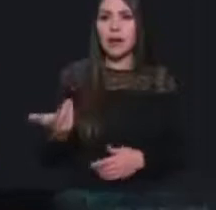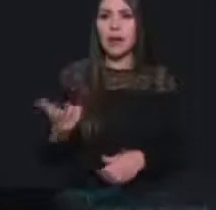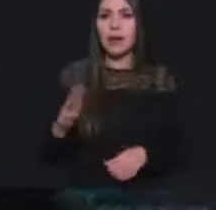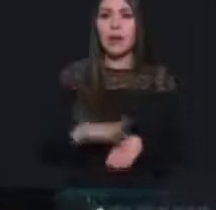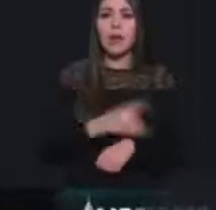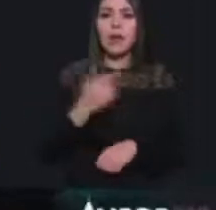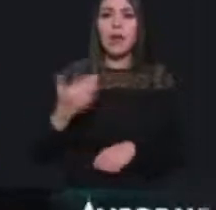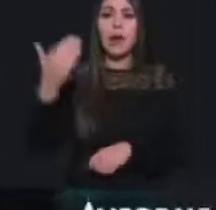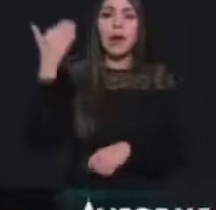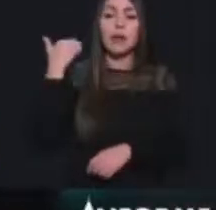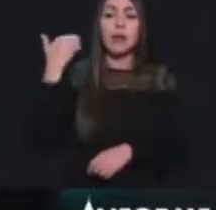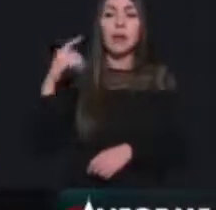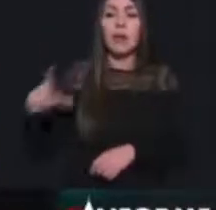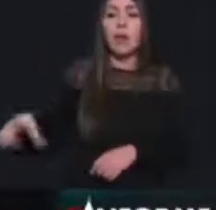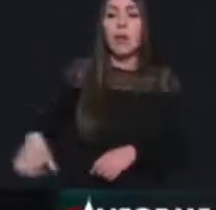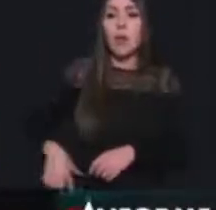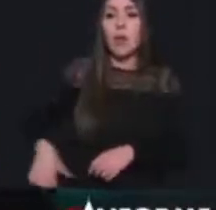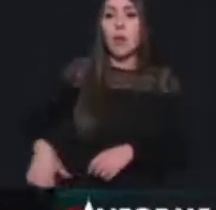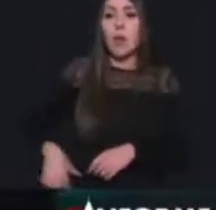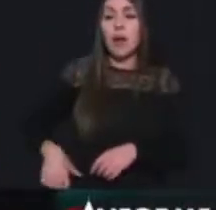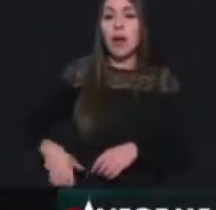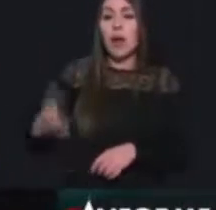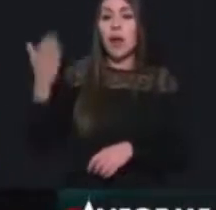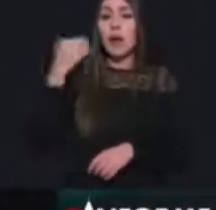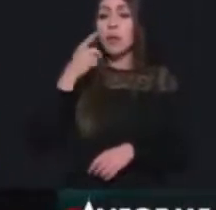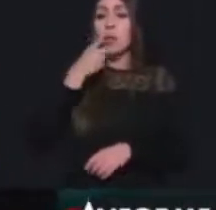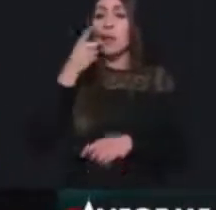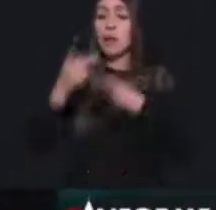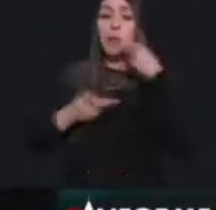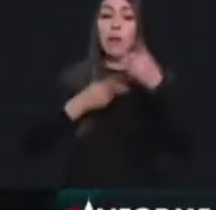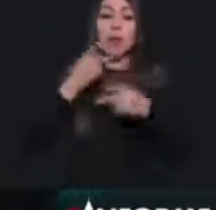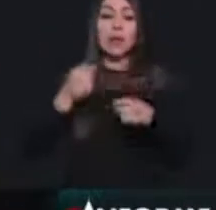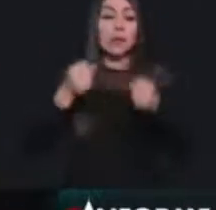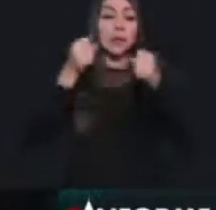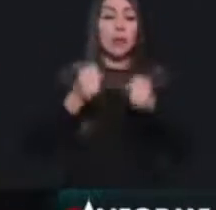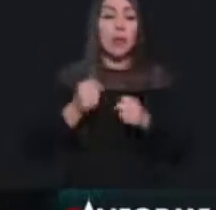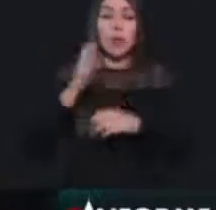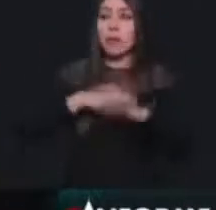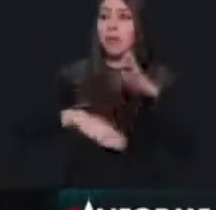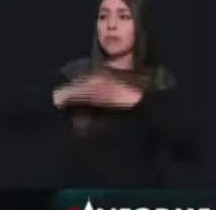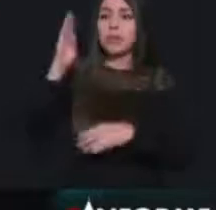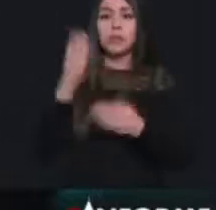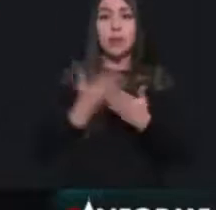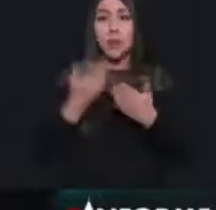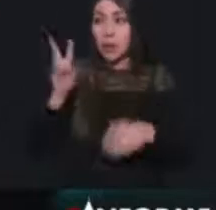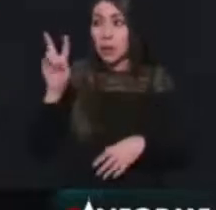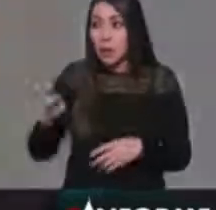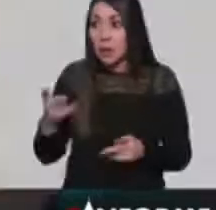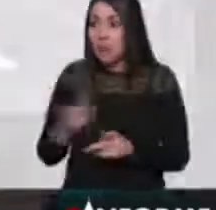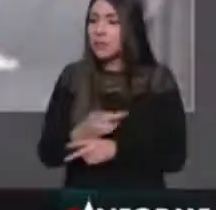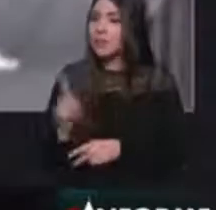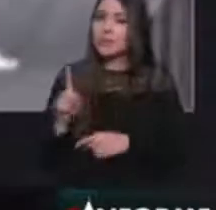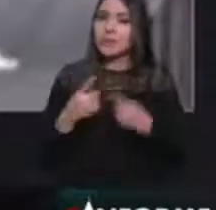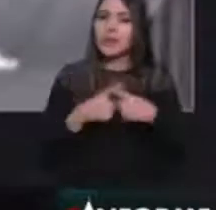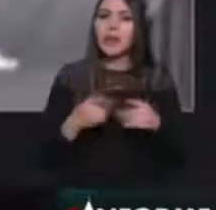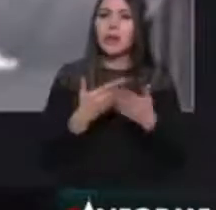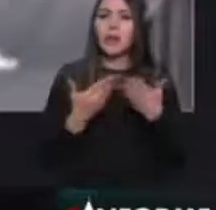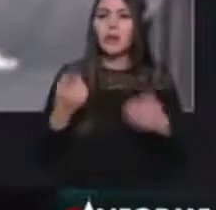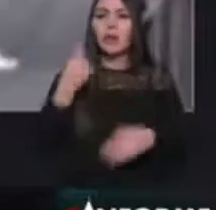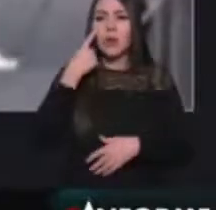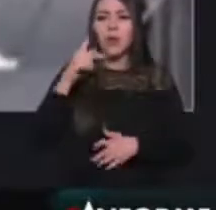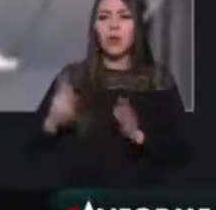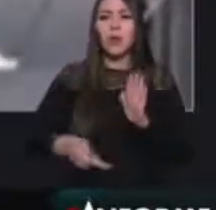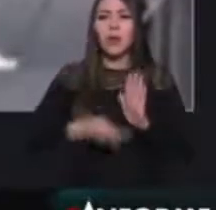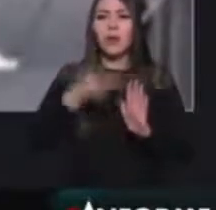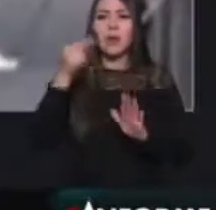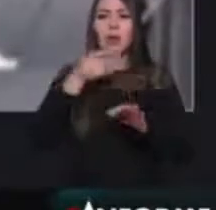los gobiernos salientes de grandes éxitos en materia de seguridad, la realidad es una muy distinta. Solo que hoy vemos otra vez a una prensa que